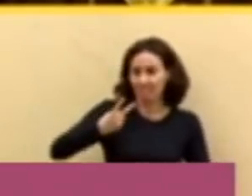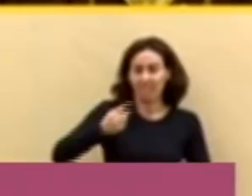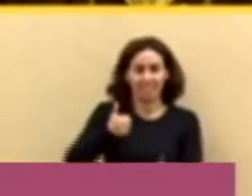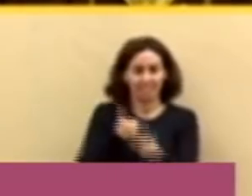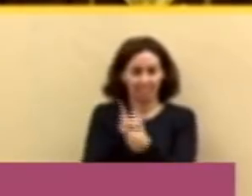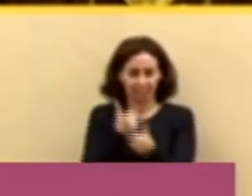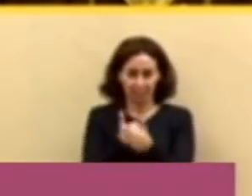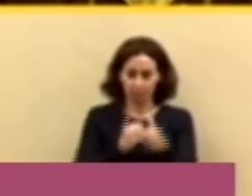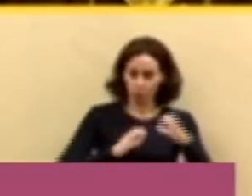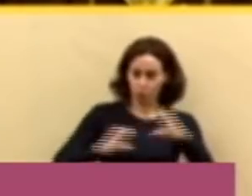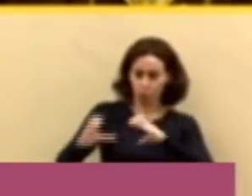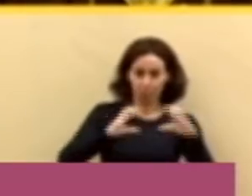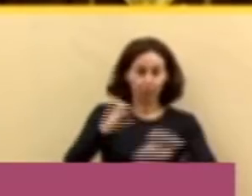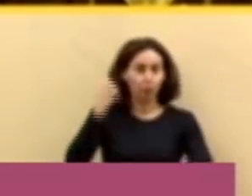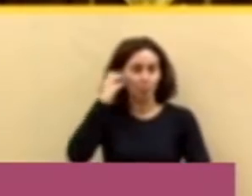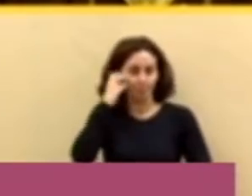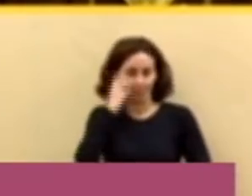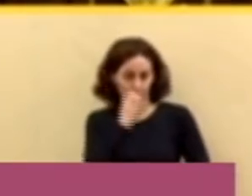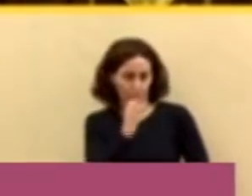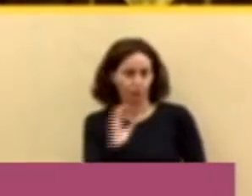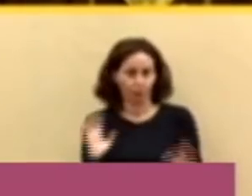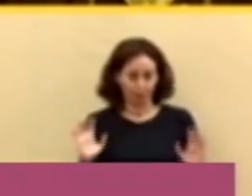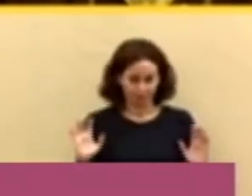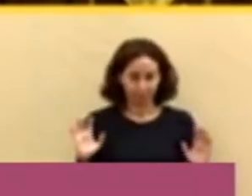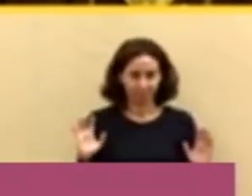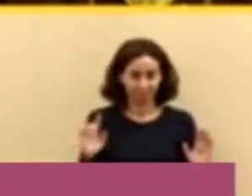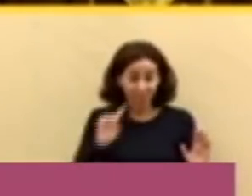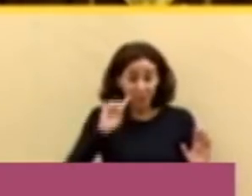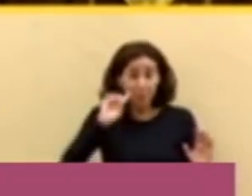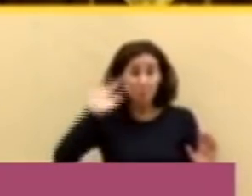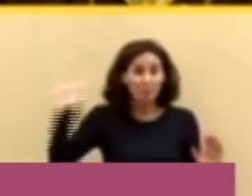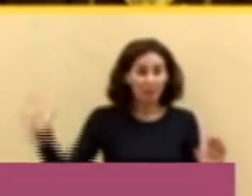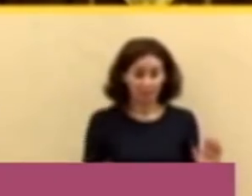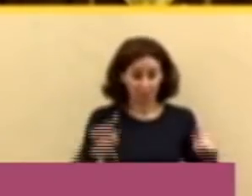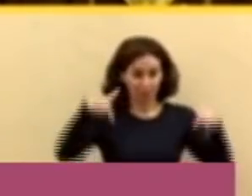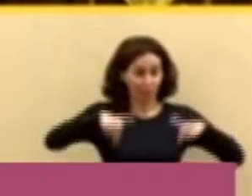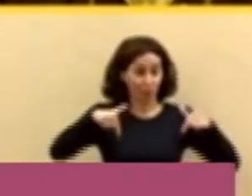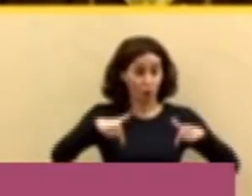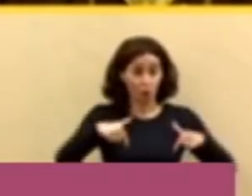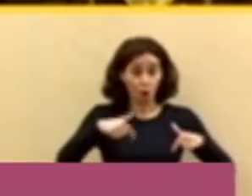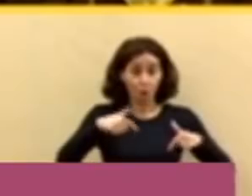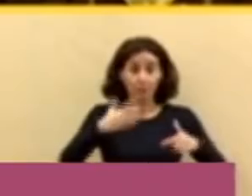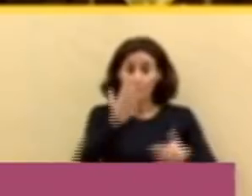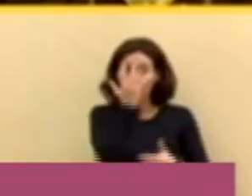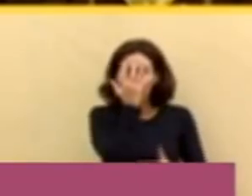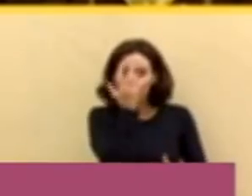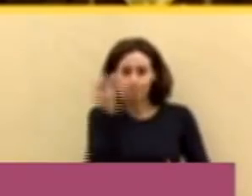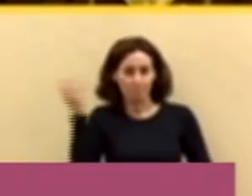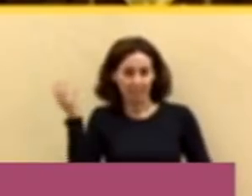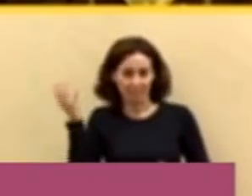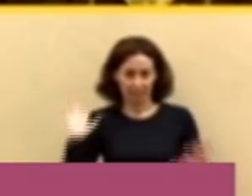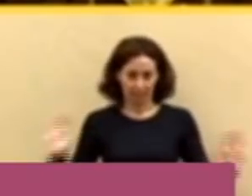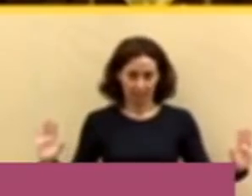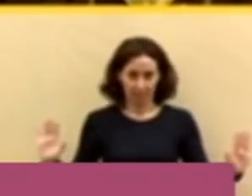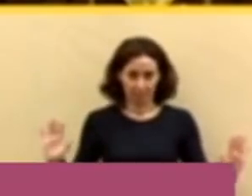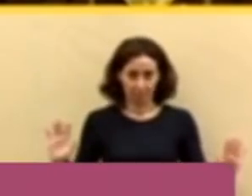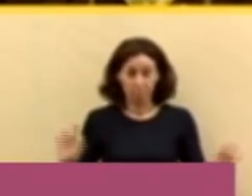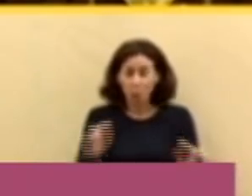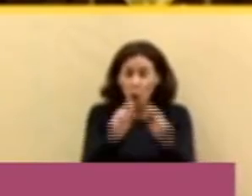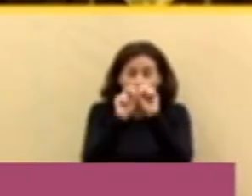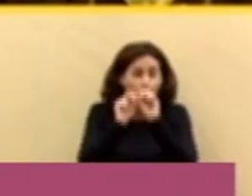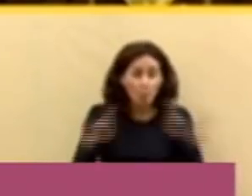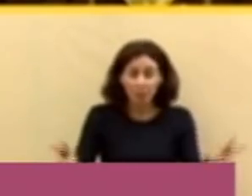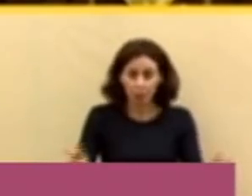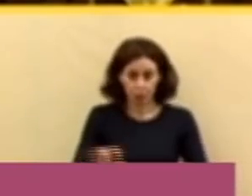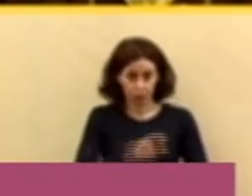Mariano Rajoy. Parece que ustedes hoy se han quitado la máscara, pero lo que es peor, señor Casado, se ha